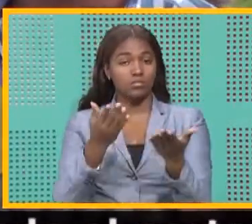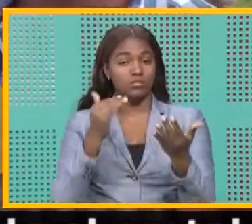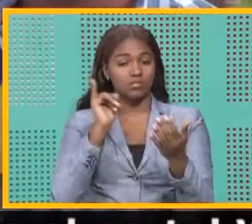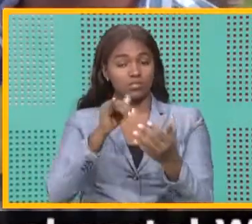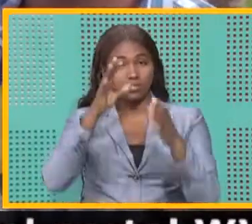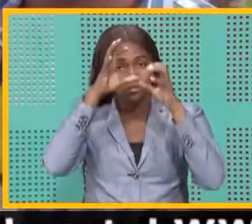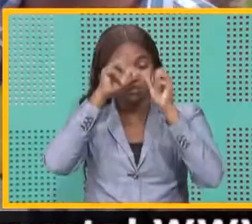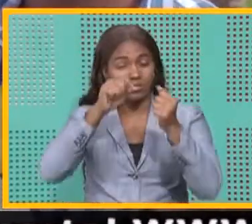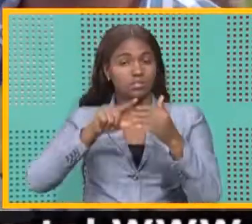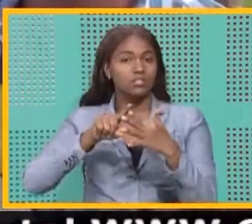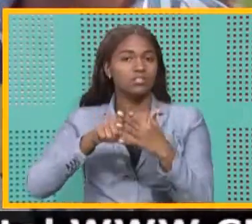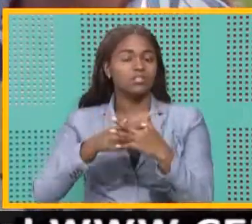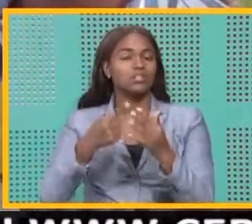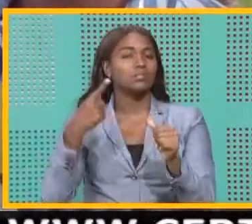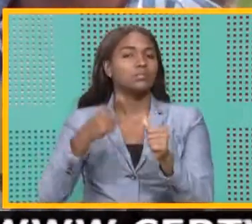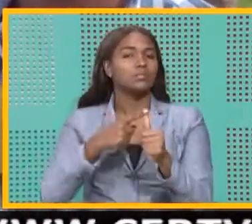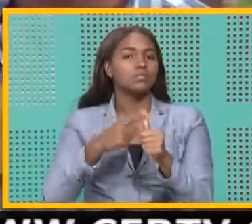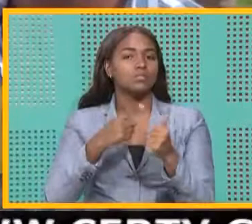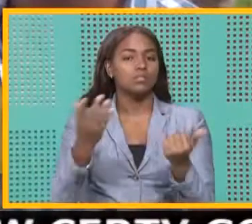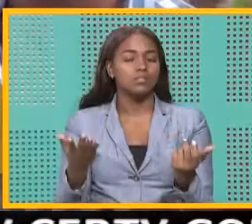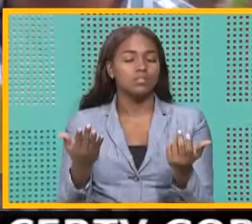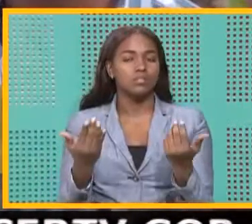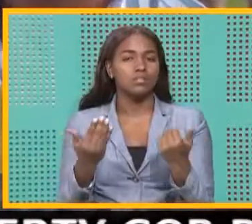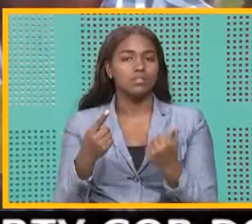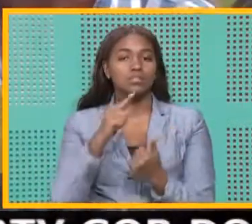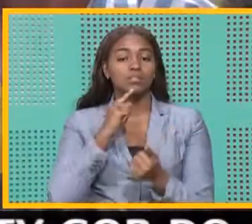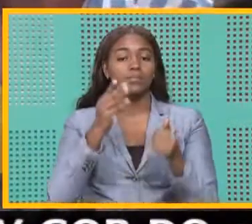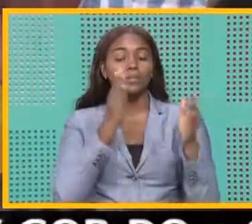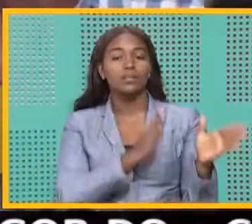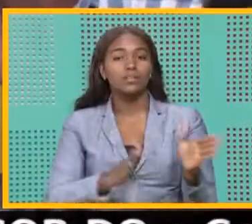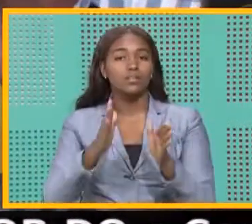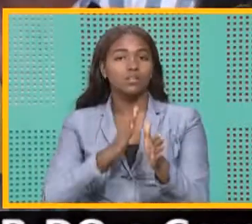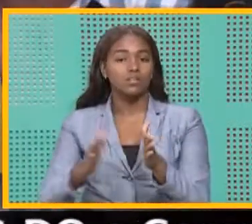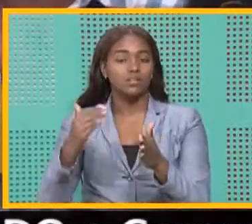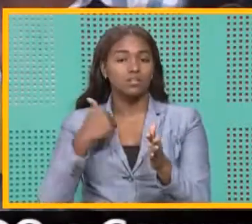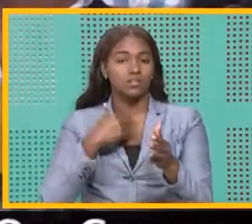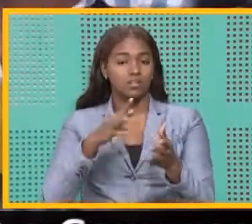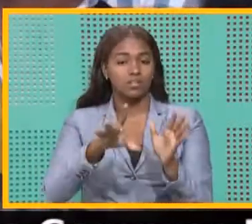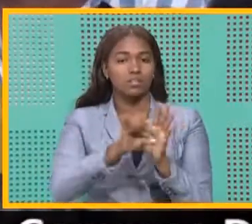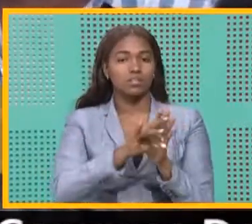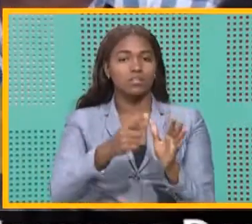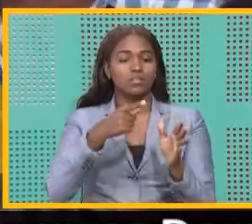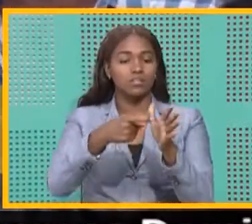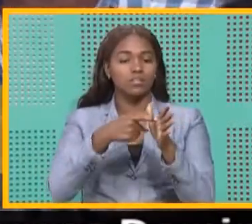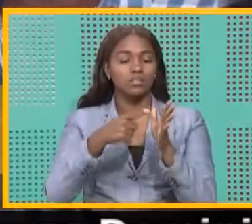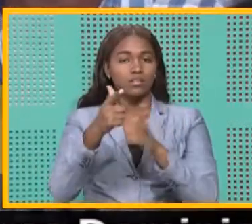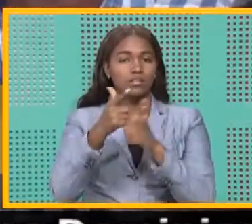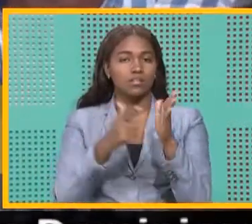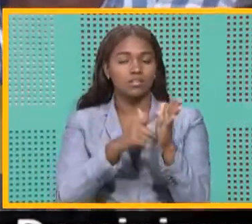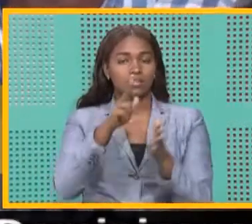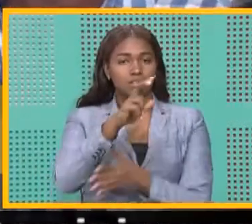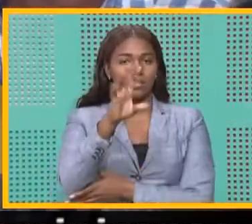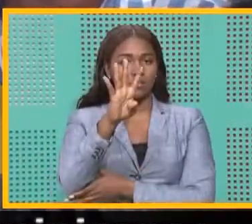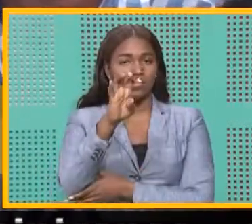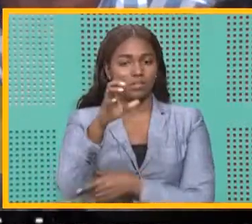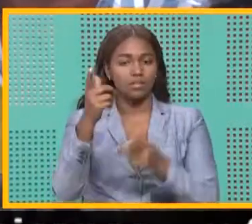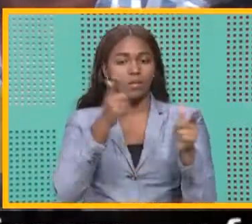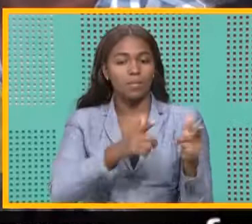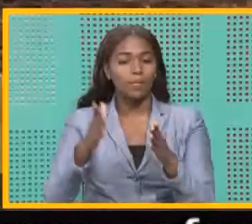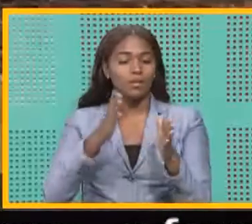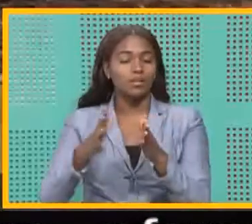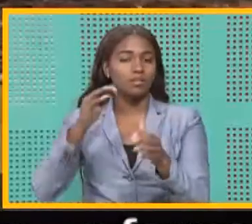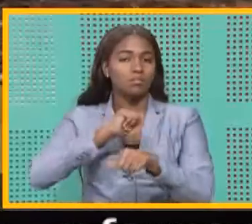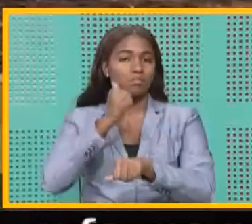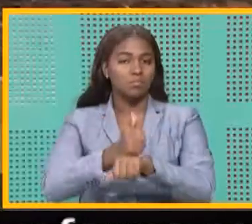presidente, comenzó lo que primero fue un proceso que exige la ley 340 de hacer un proceso de